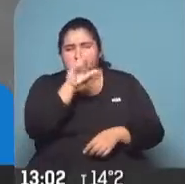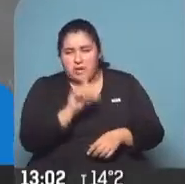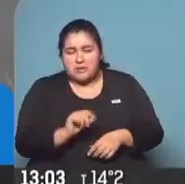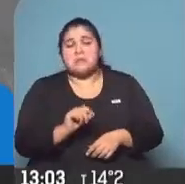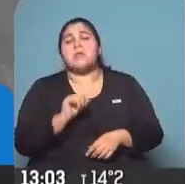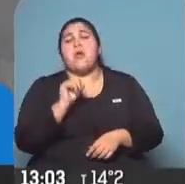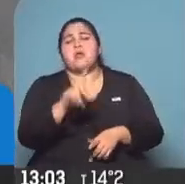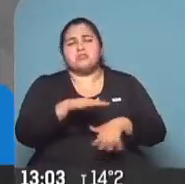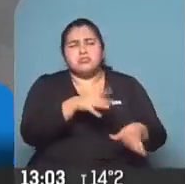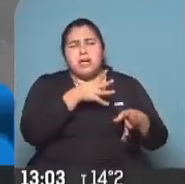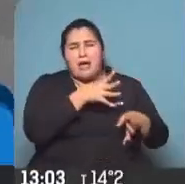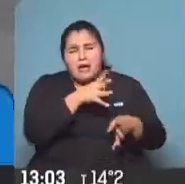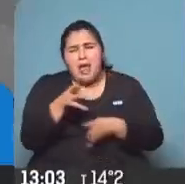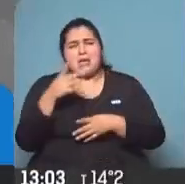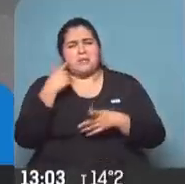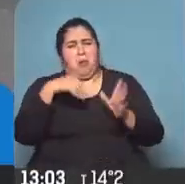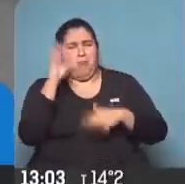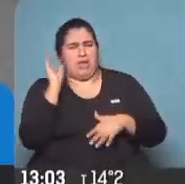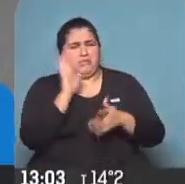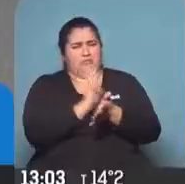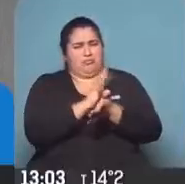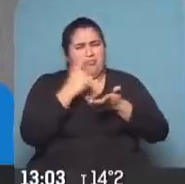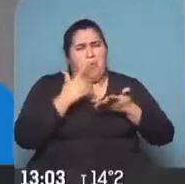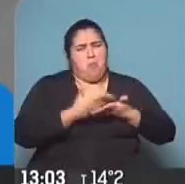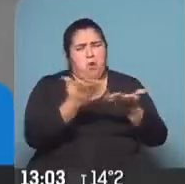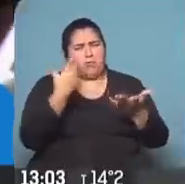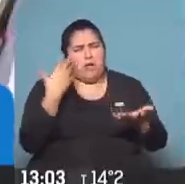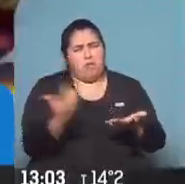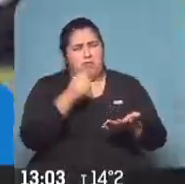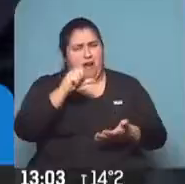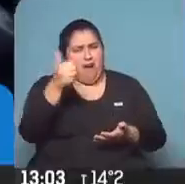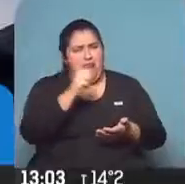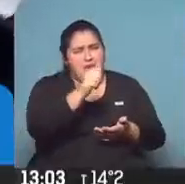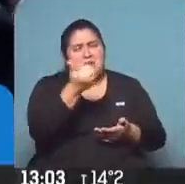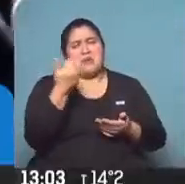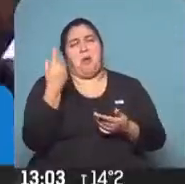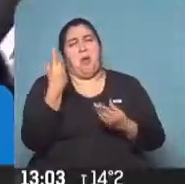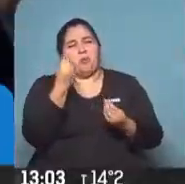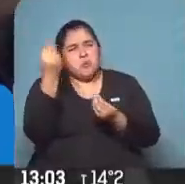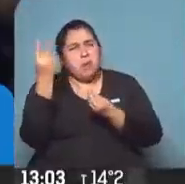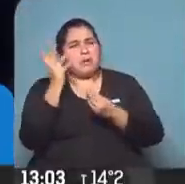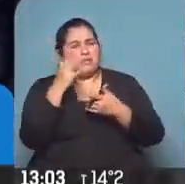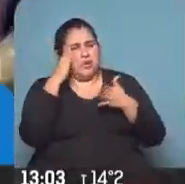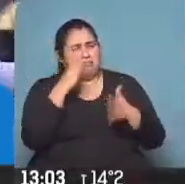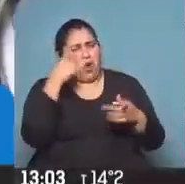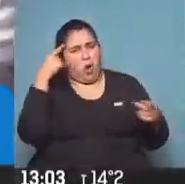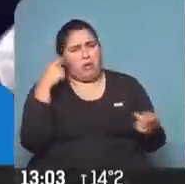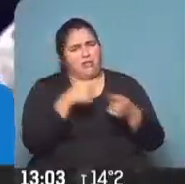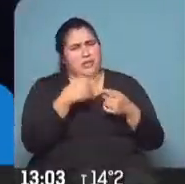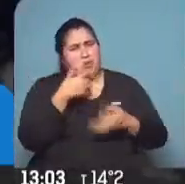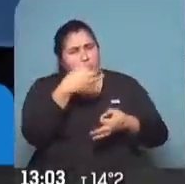acciones de guerra las numerosas condecoraciones obtenidas el acabado cumplimiento de función presente